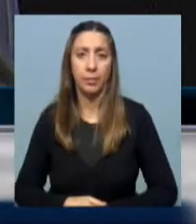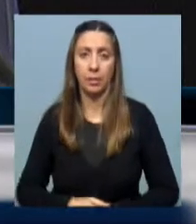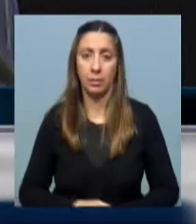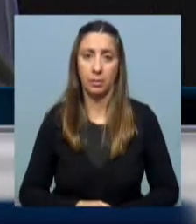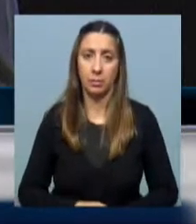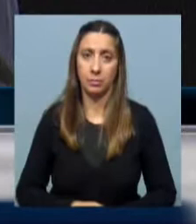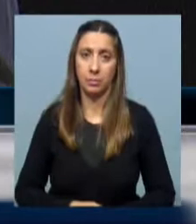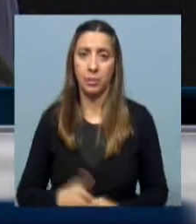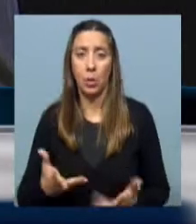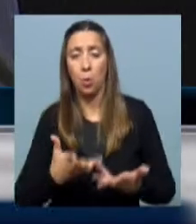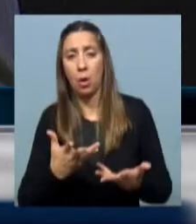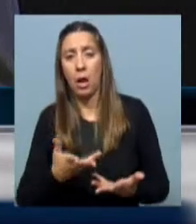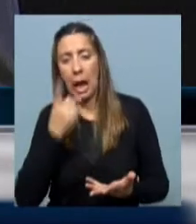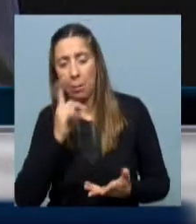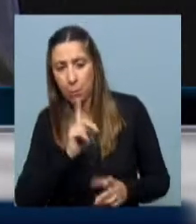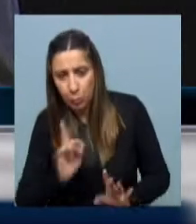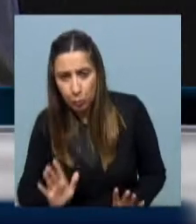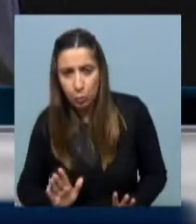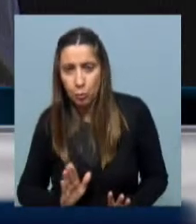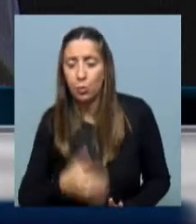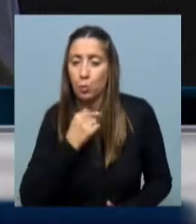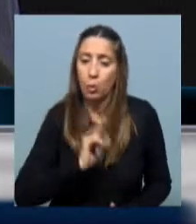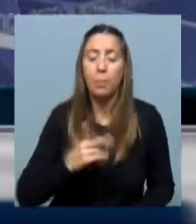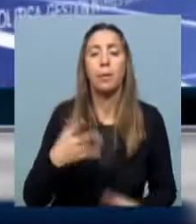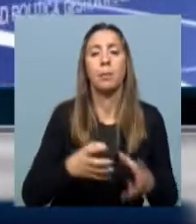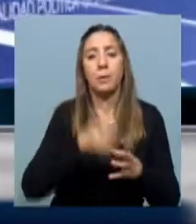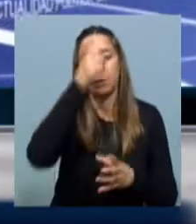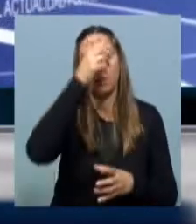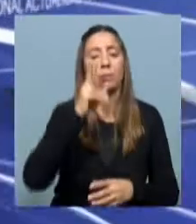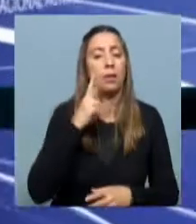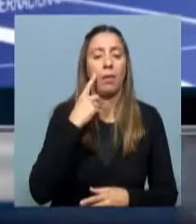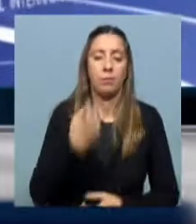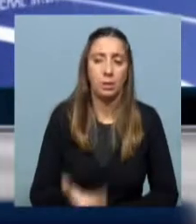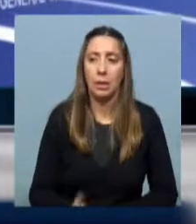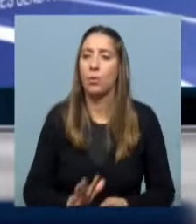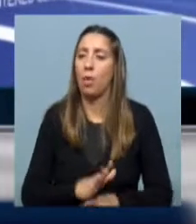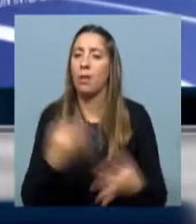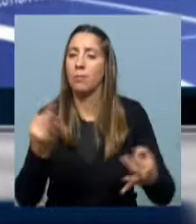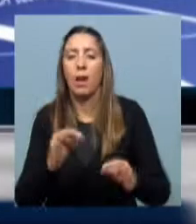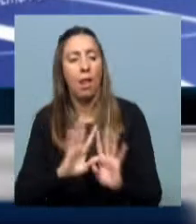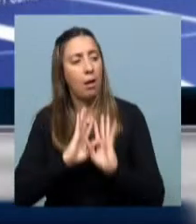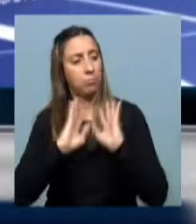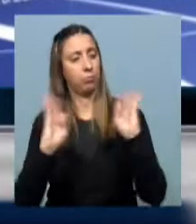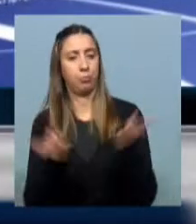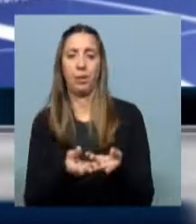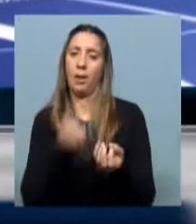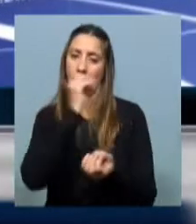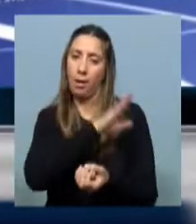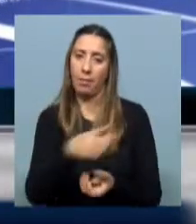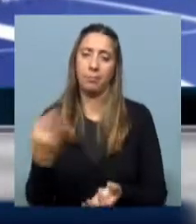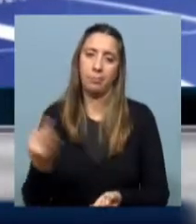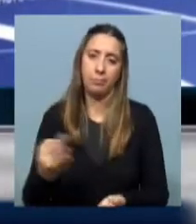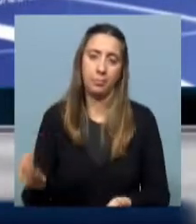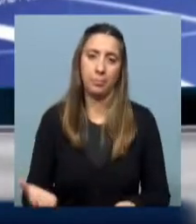una quema accidental, pero el personal de bomberos, cuando vio la evidencia que estaba todo muy bien limpio alrededor del campo que se estaba